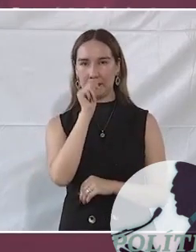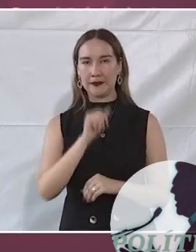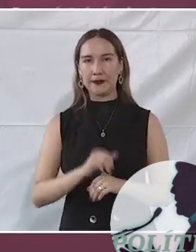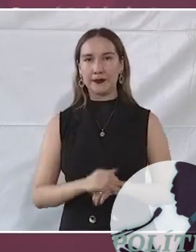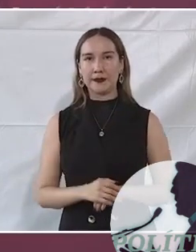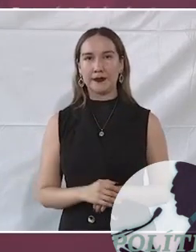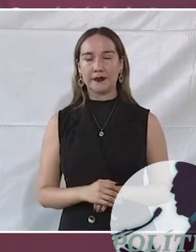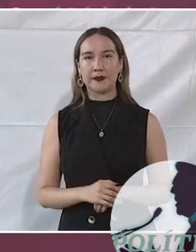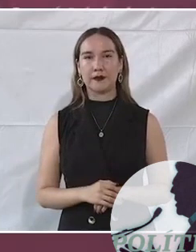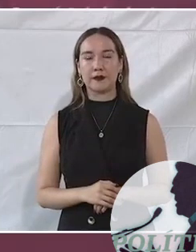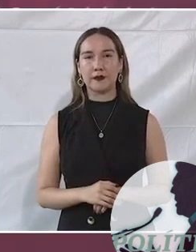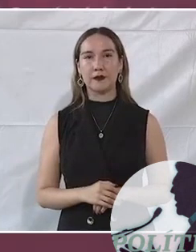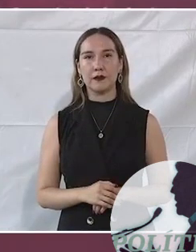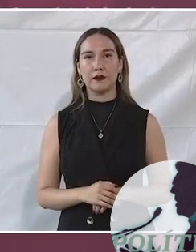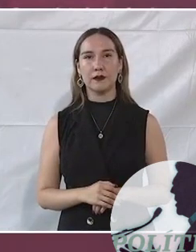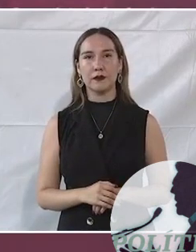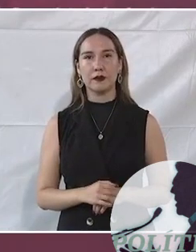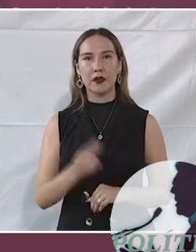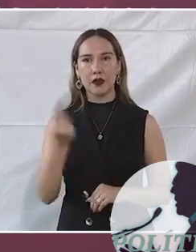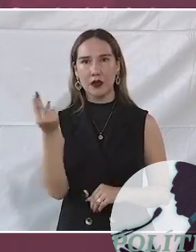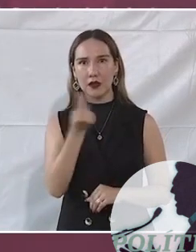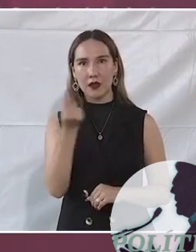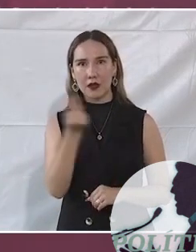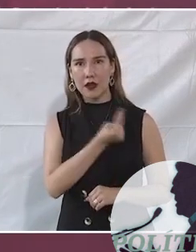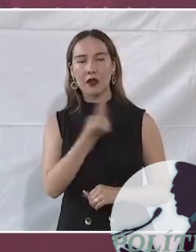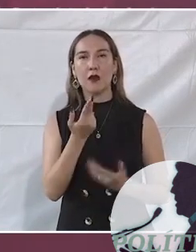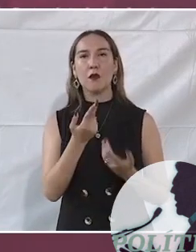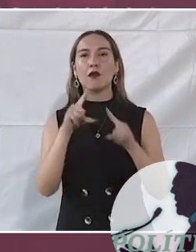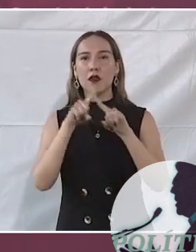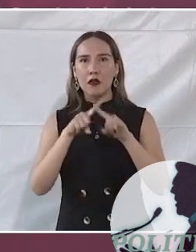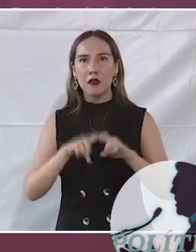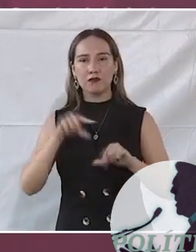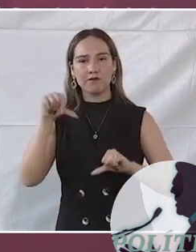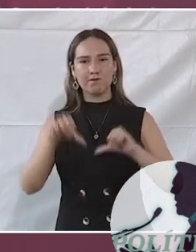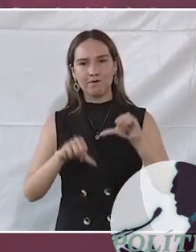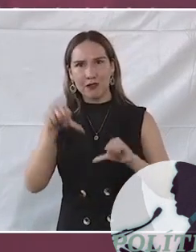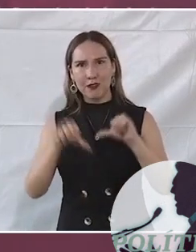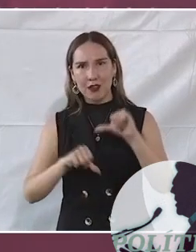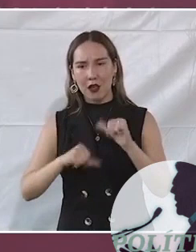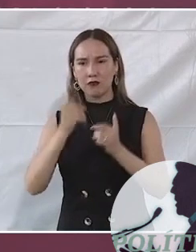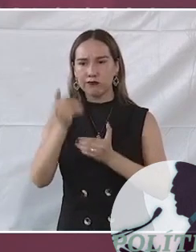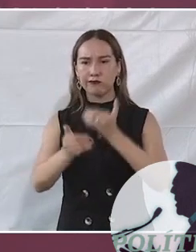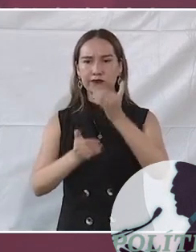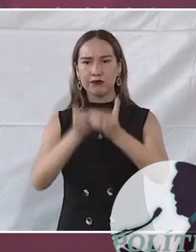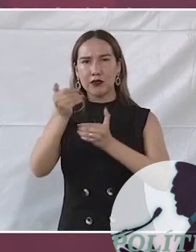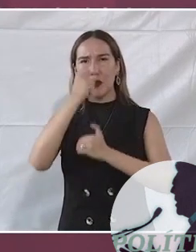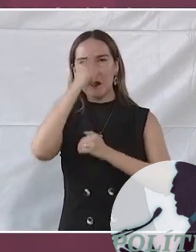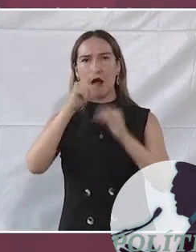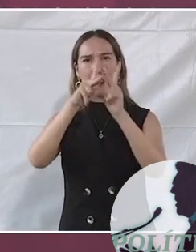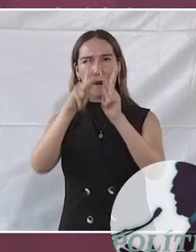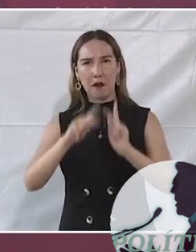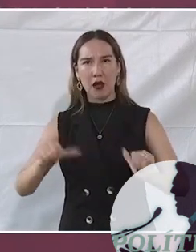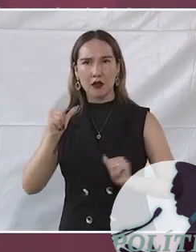El mal hay que enfrentarlo haciendo el bien. La paz es fruto de la